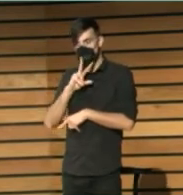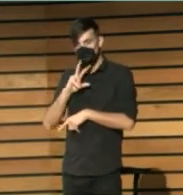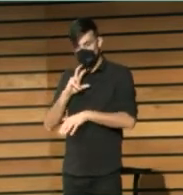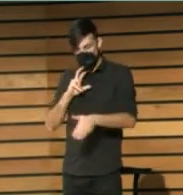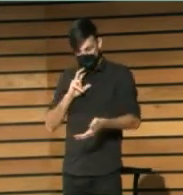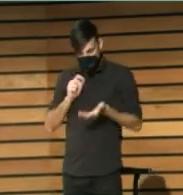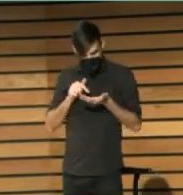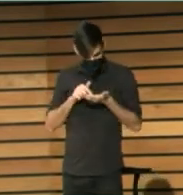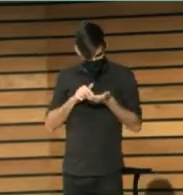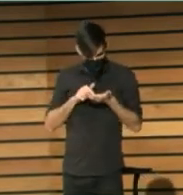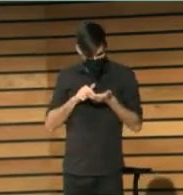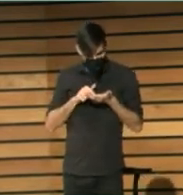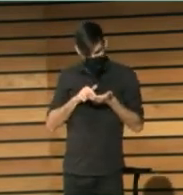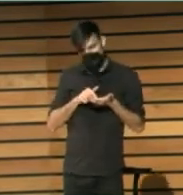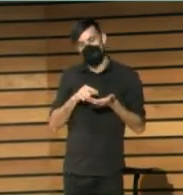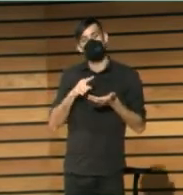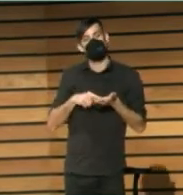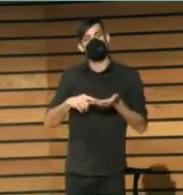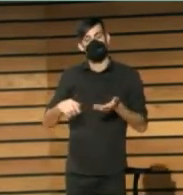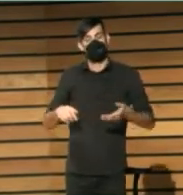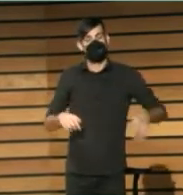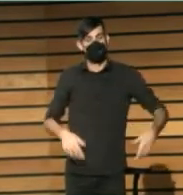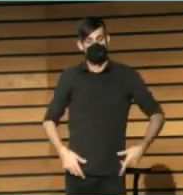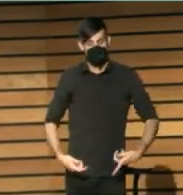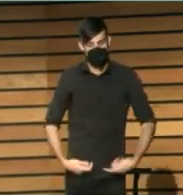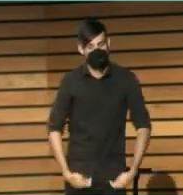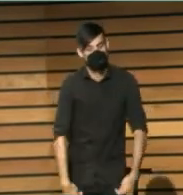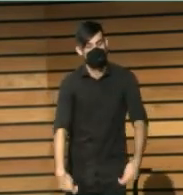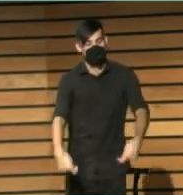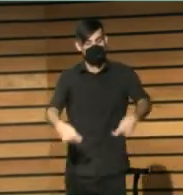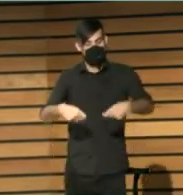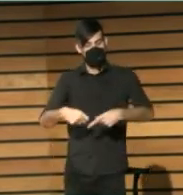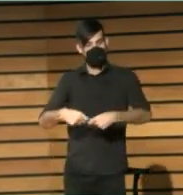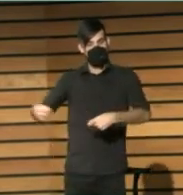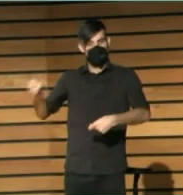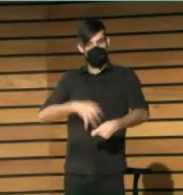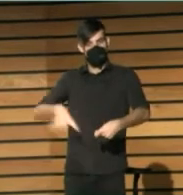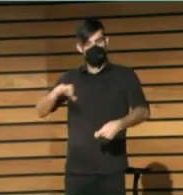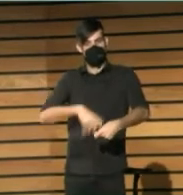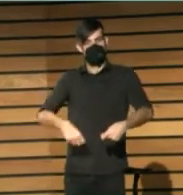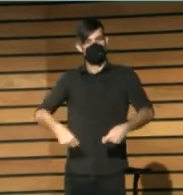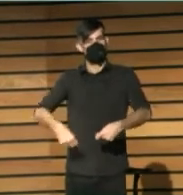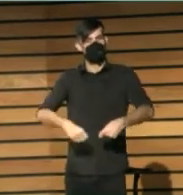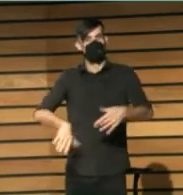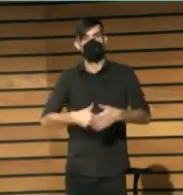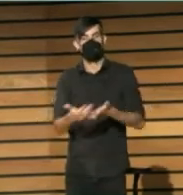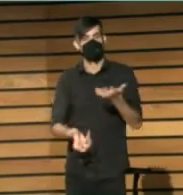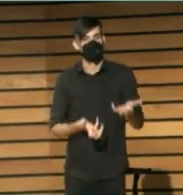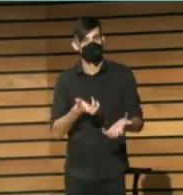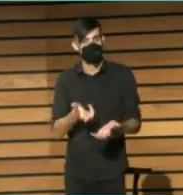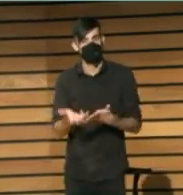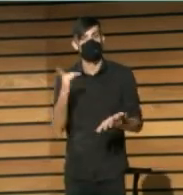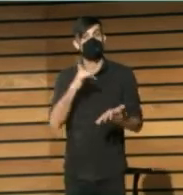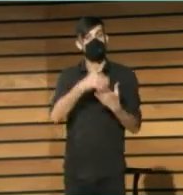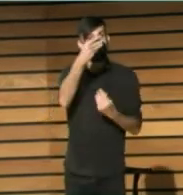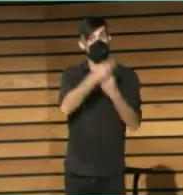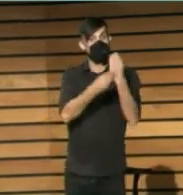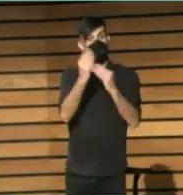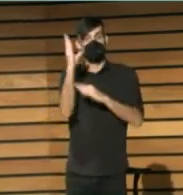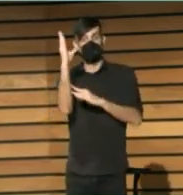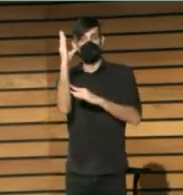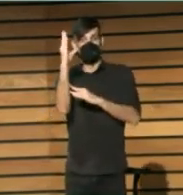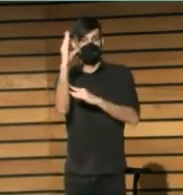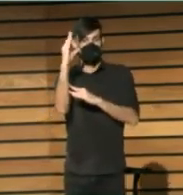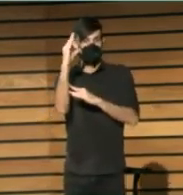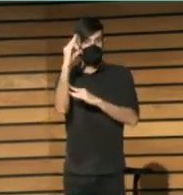levaba haciendo cesta con su delantal oscuro. Y cuando maduraban los plátanos, me los traía a la ventana para que yo viera